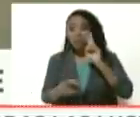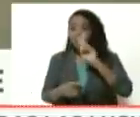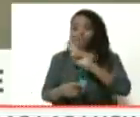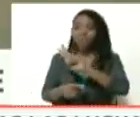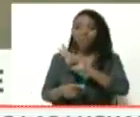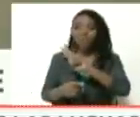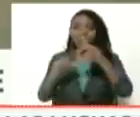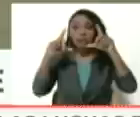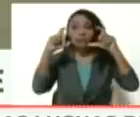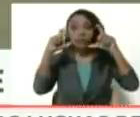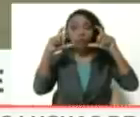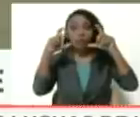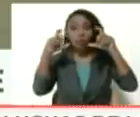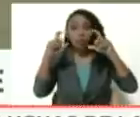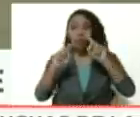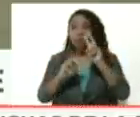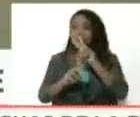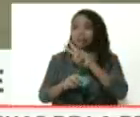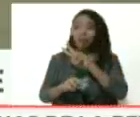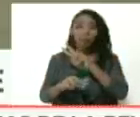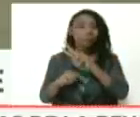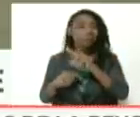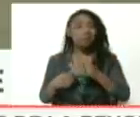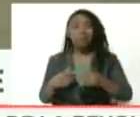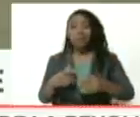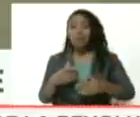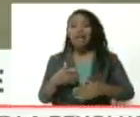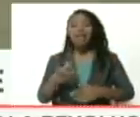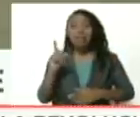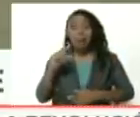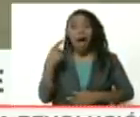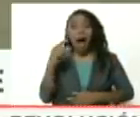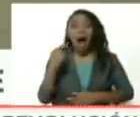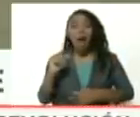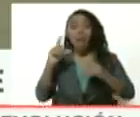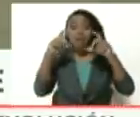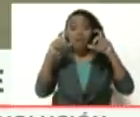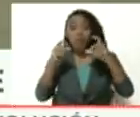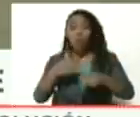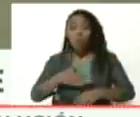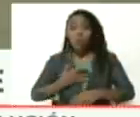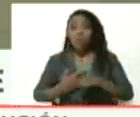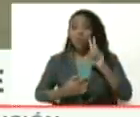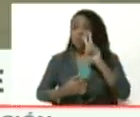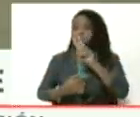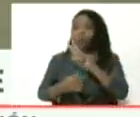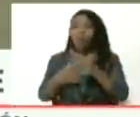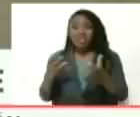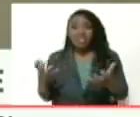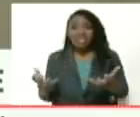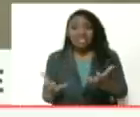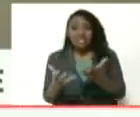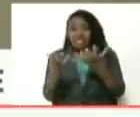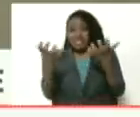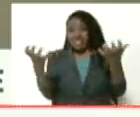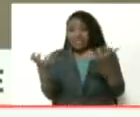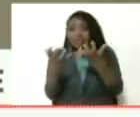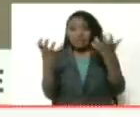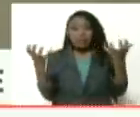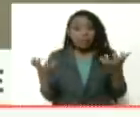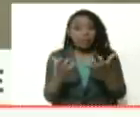las imágenes. Eso, teníamos unas imágenes también en fotos donde podías ver un fuego que tenía